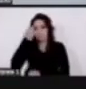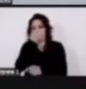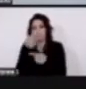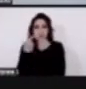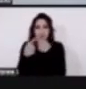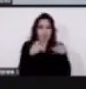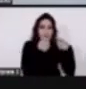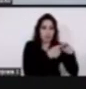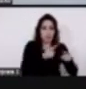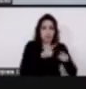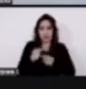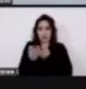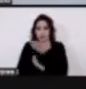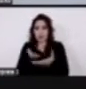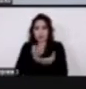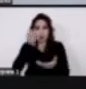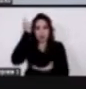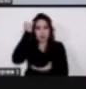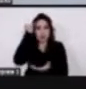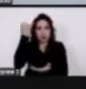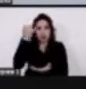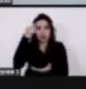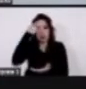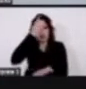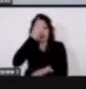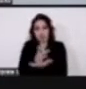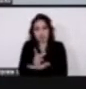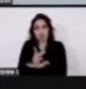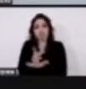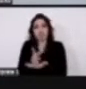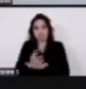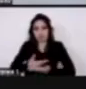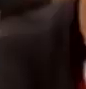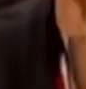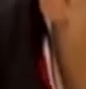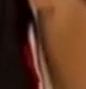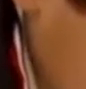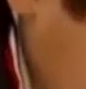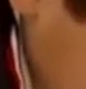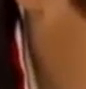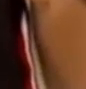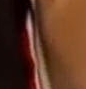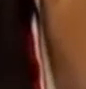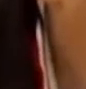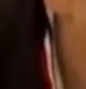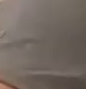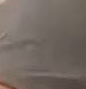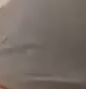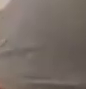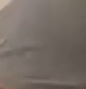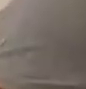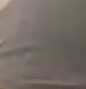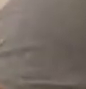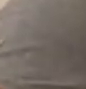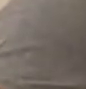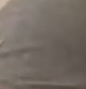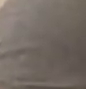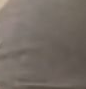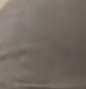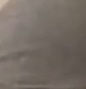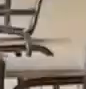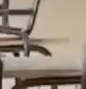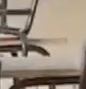La presidenta de la Comisión de Educación, Lilia María Sarmiento, comentó que la iniciativa se sustenta en el interés superior de niñas,